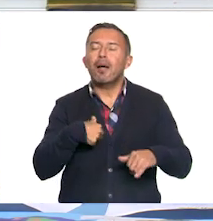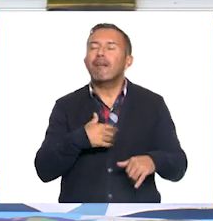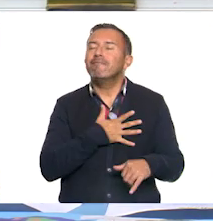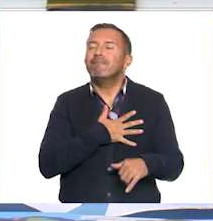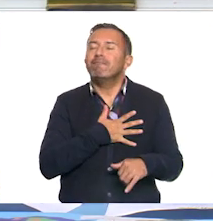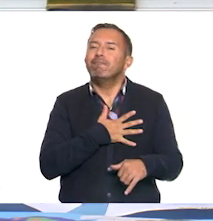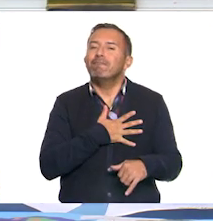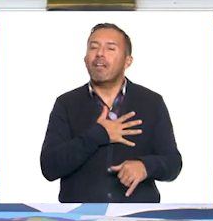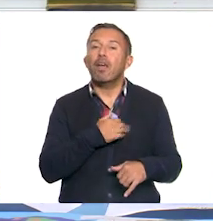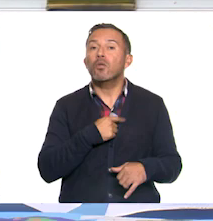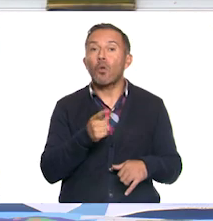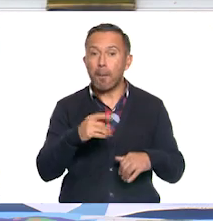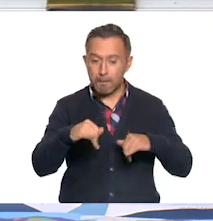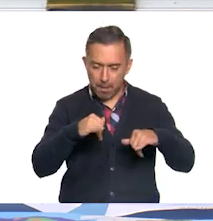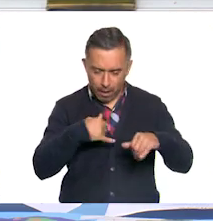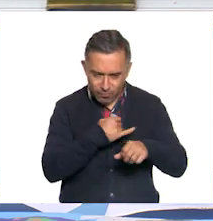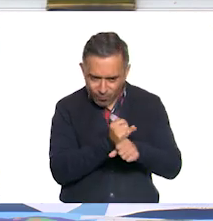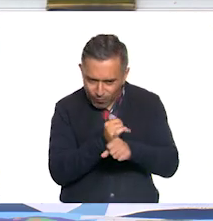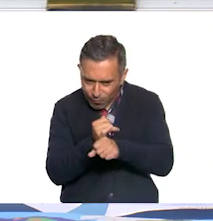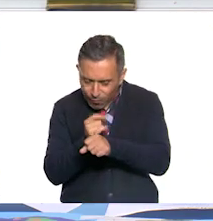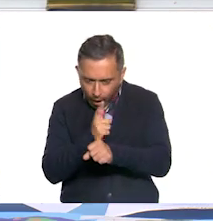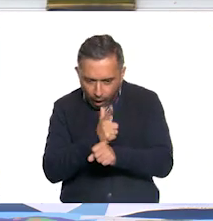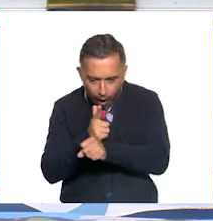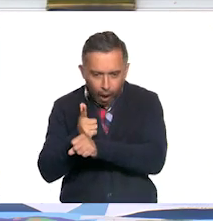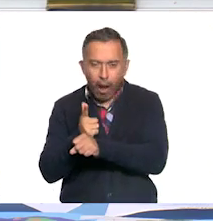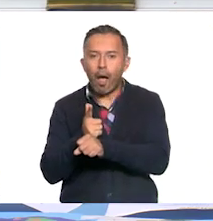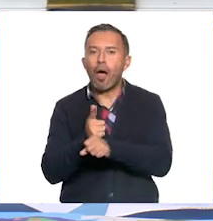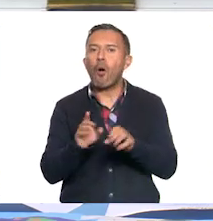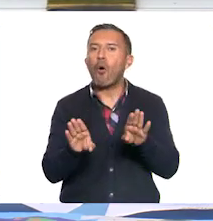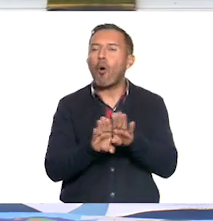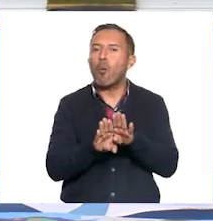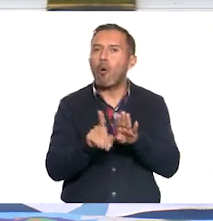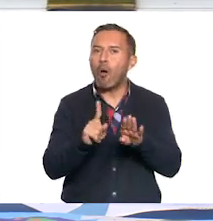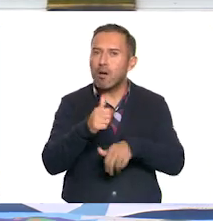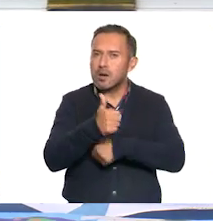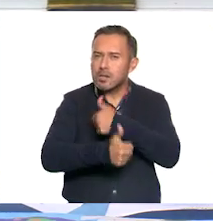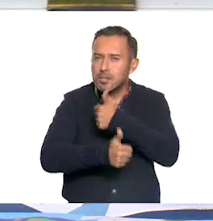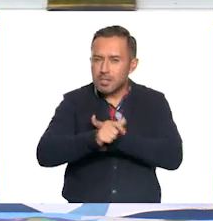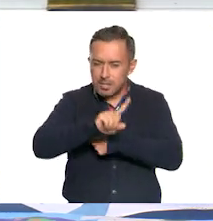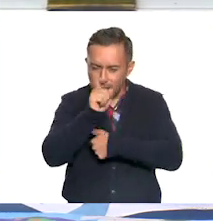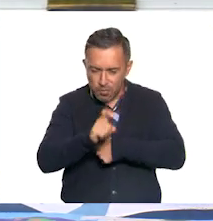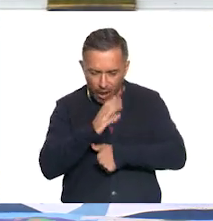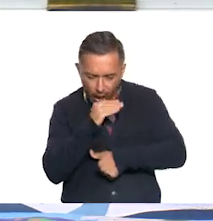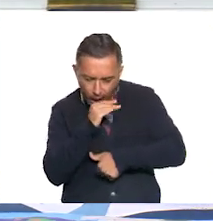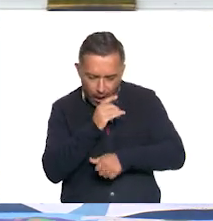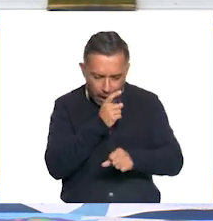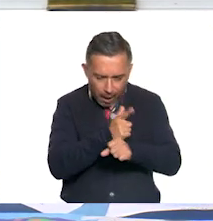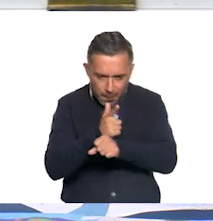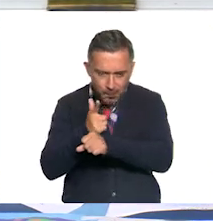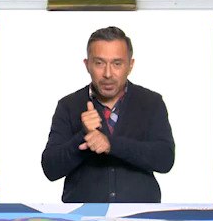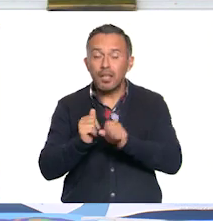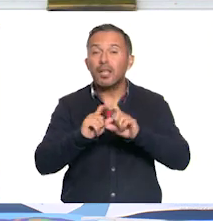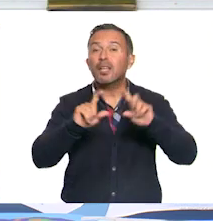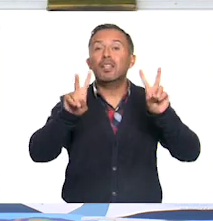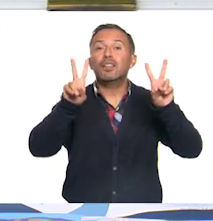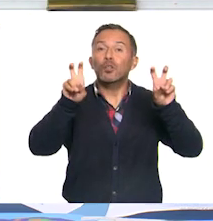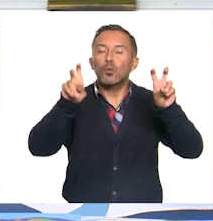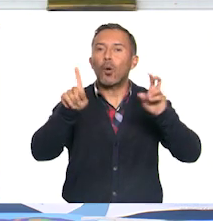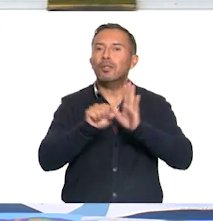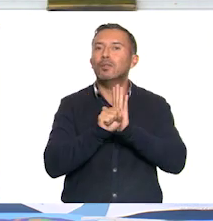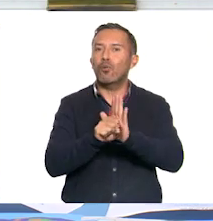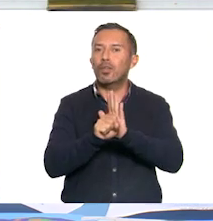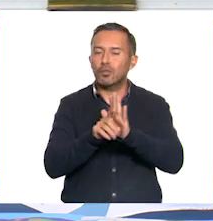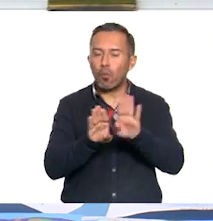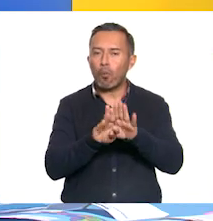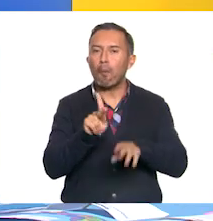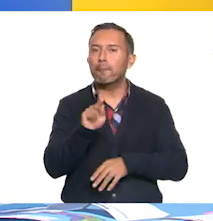encontrar información en ellos es como resolver acertijos. Uh-huh. Y el título y la simbología son las